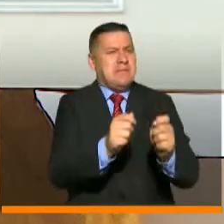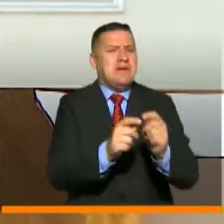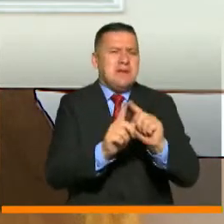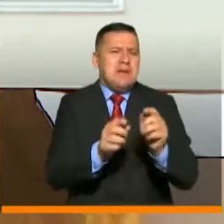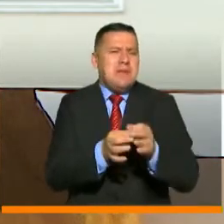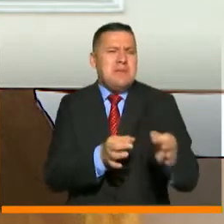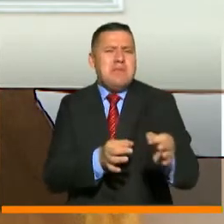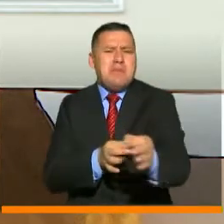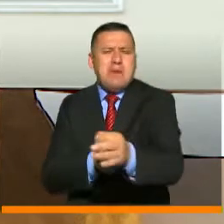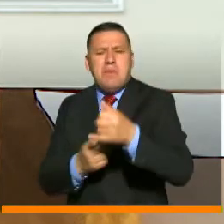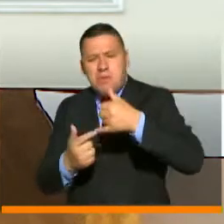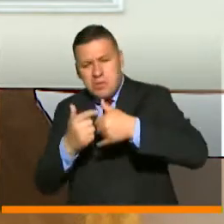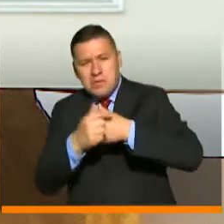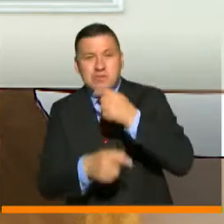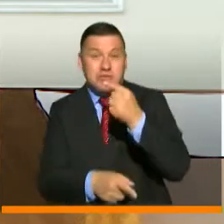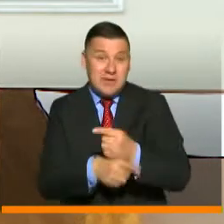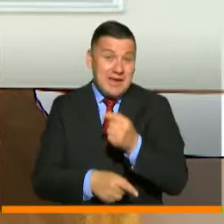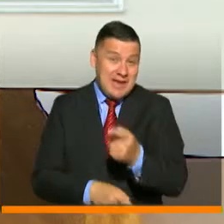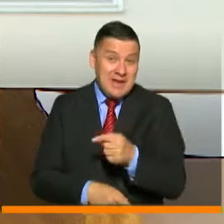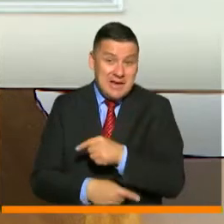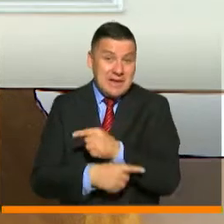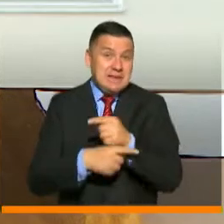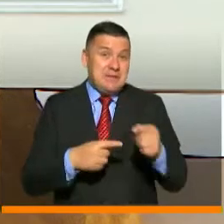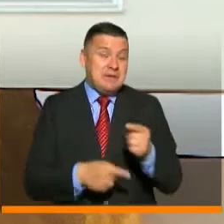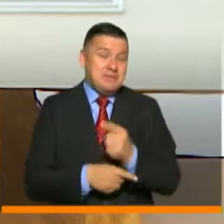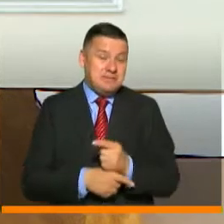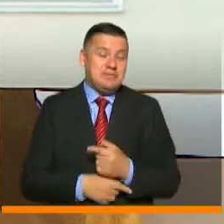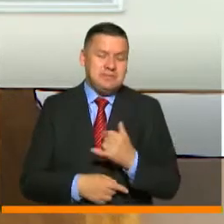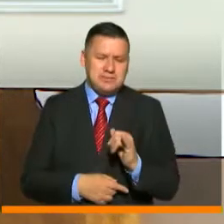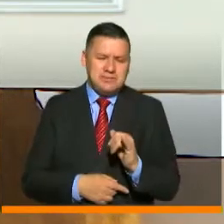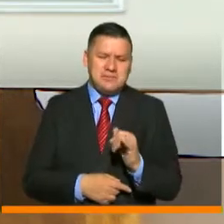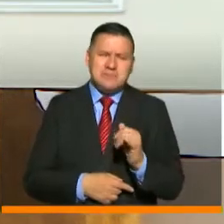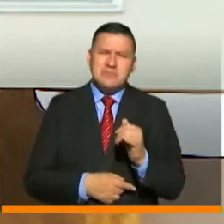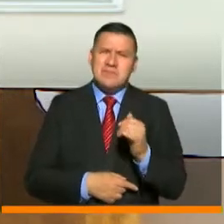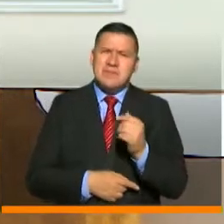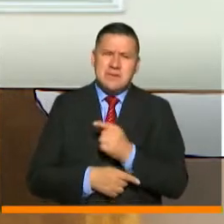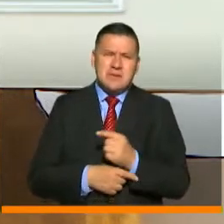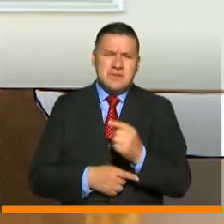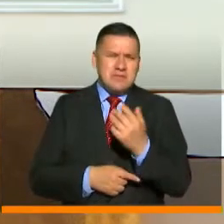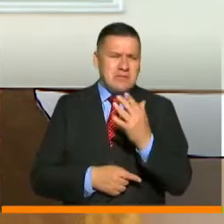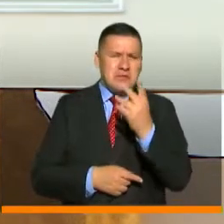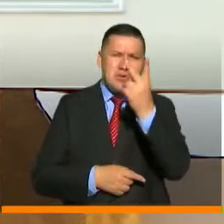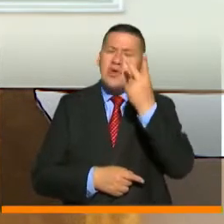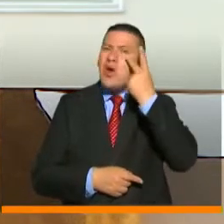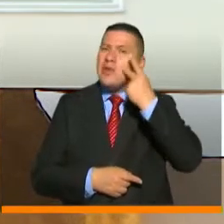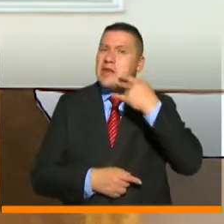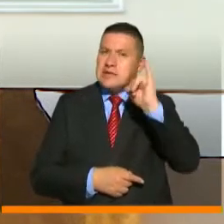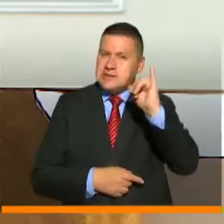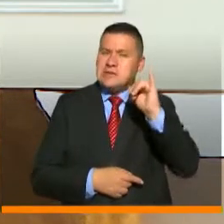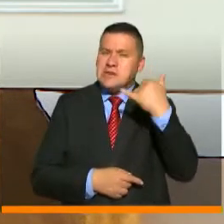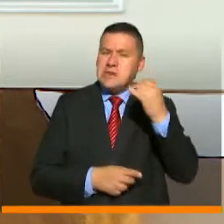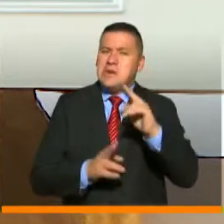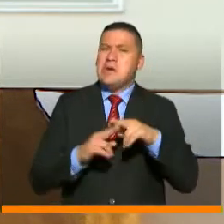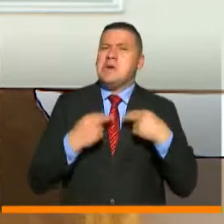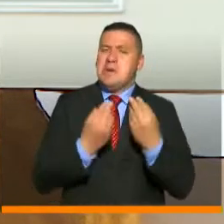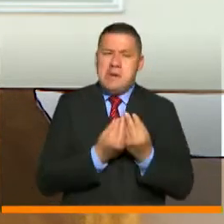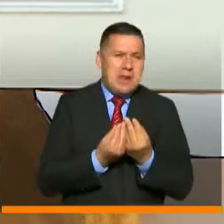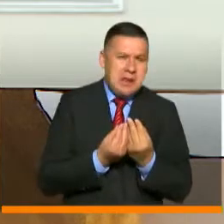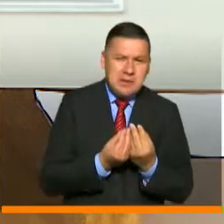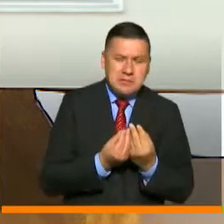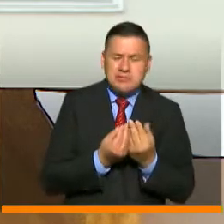distintos territorios y justamente esta semana hace exactamente dos días tuvimos una muy importante